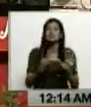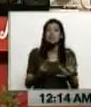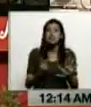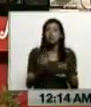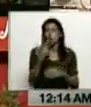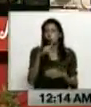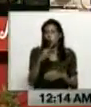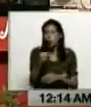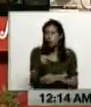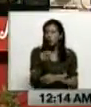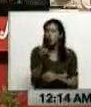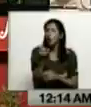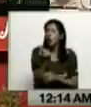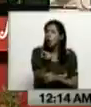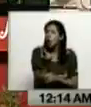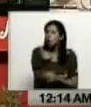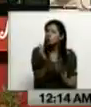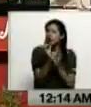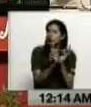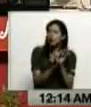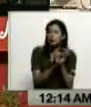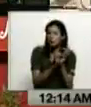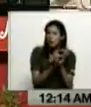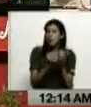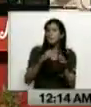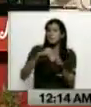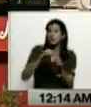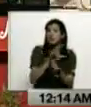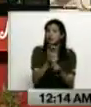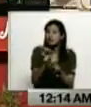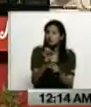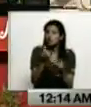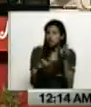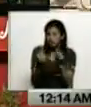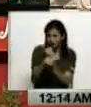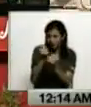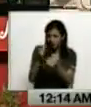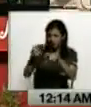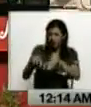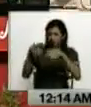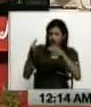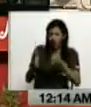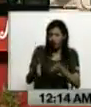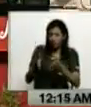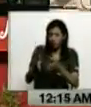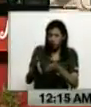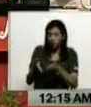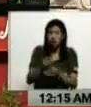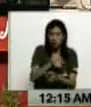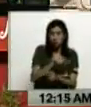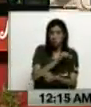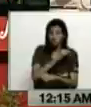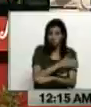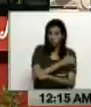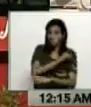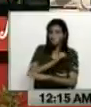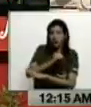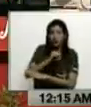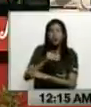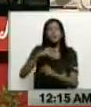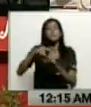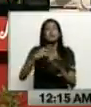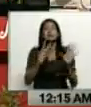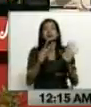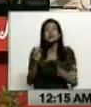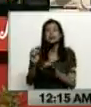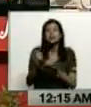27 de noviembre lo que pasó el 11 de abril los más de 300 campesinos asesinados por ellos los más